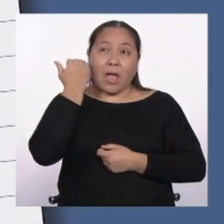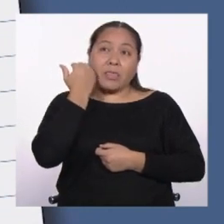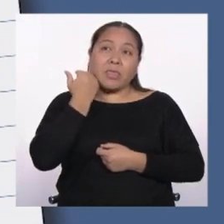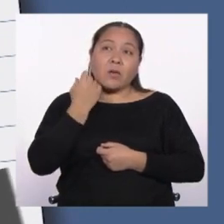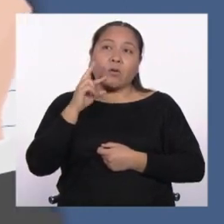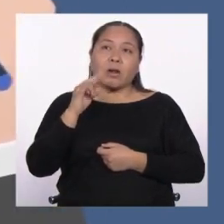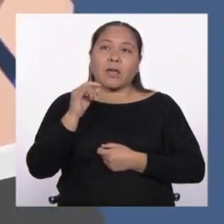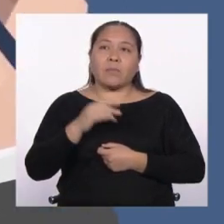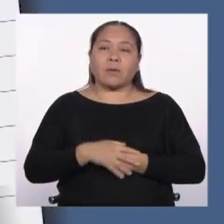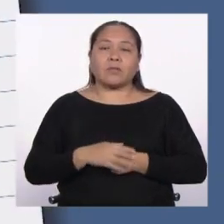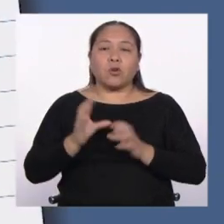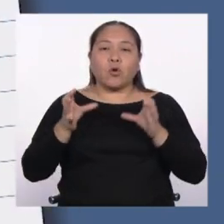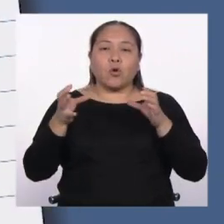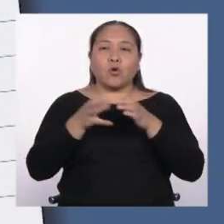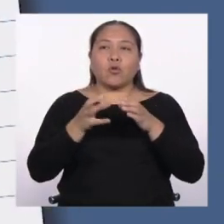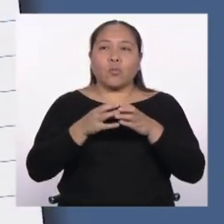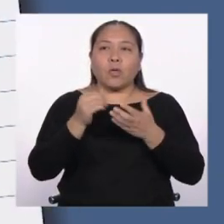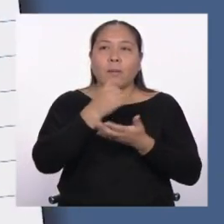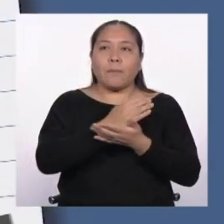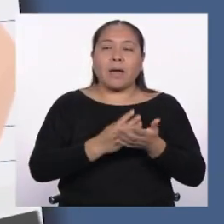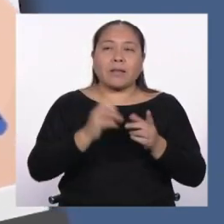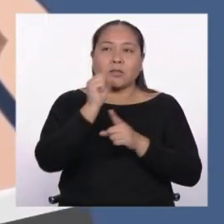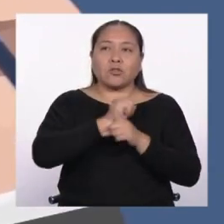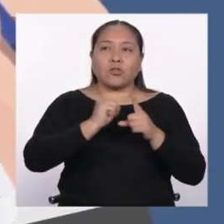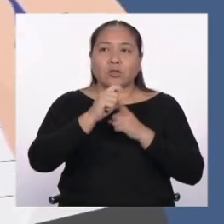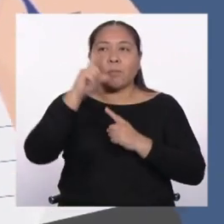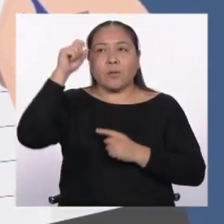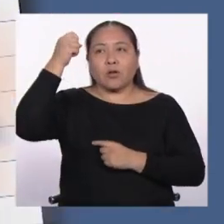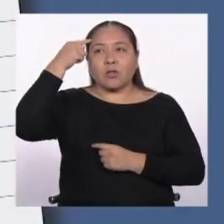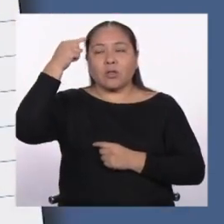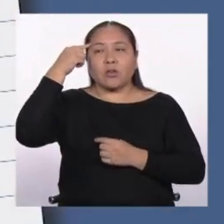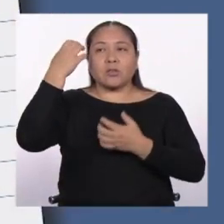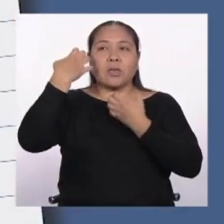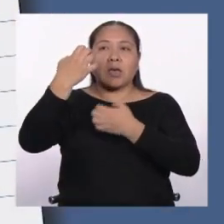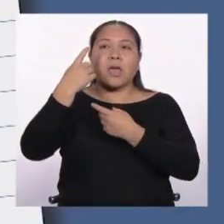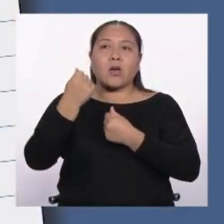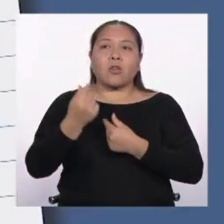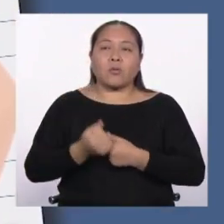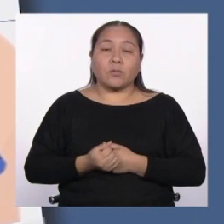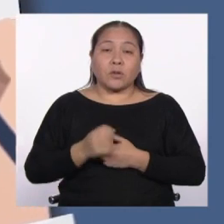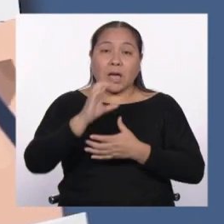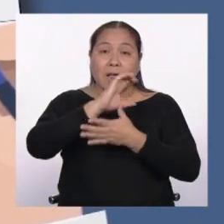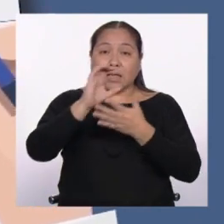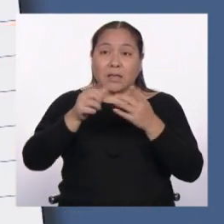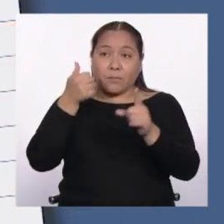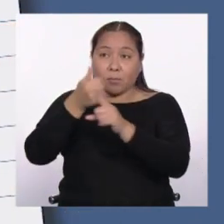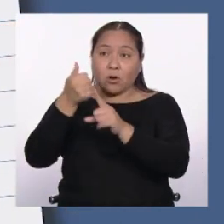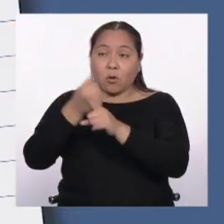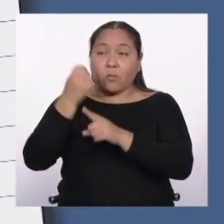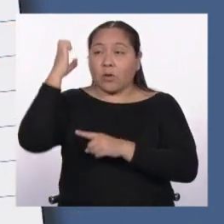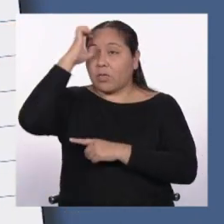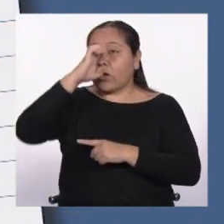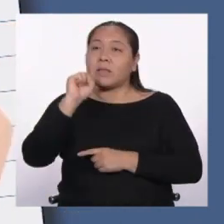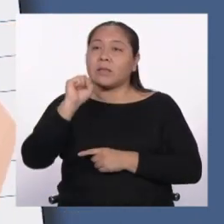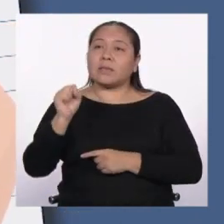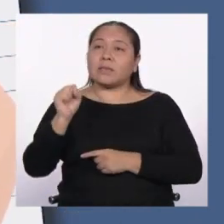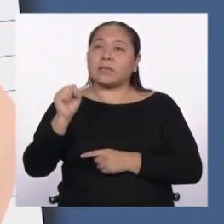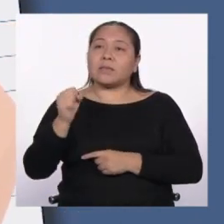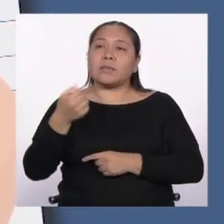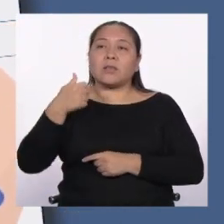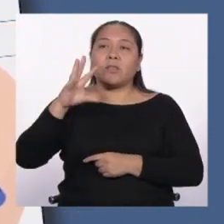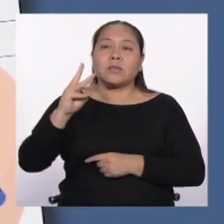régimen se define como un conjunto de aspectos sociales, políticos y económicos que caracterizaron a Europa entre el siglo XVI